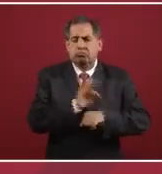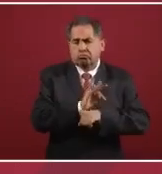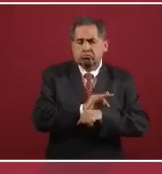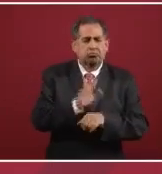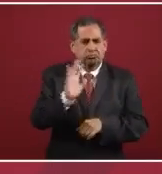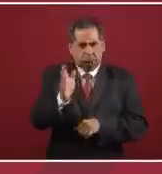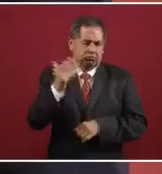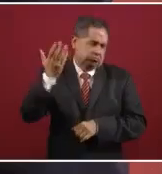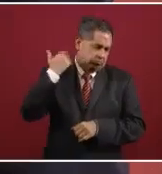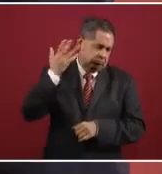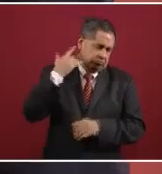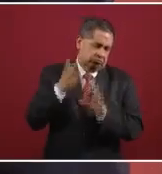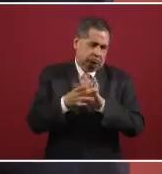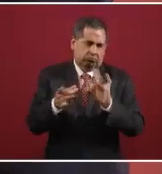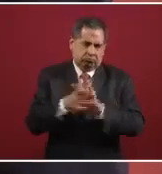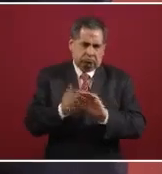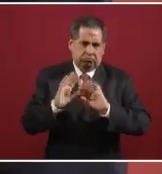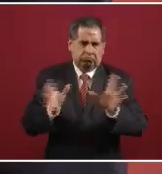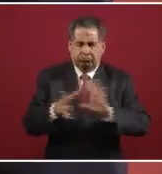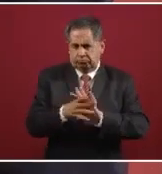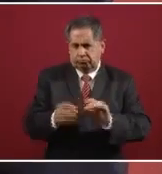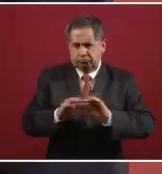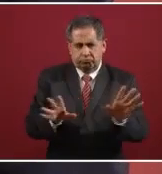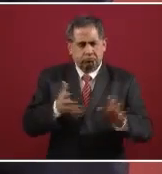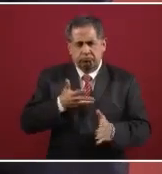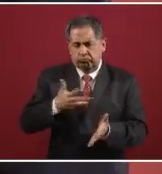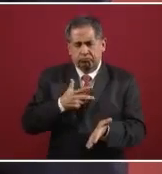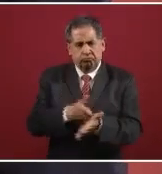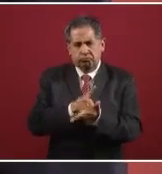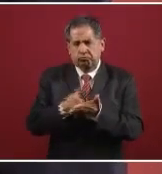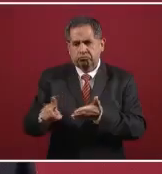explicado en otras ocasiones, es un derecho